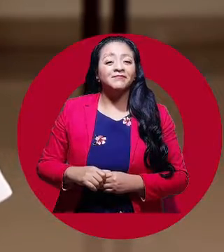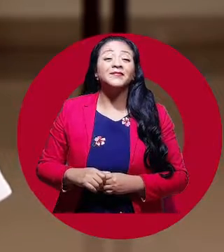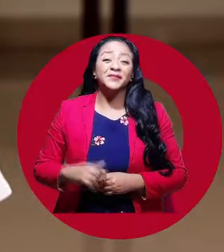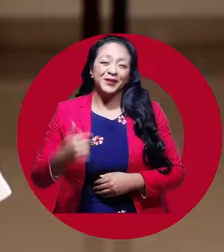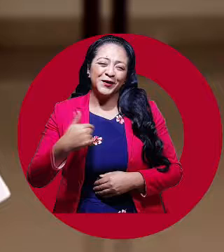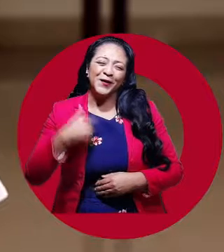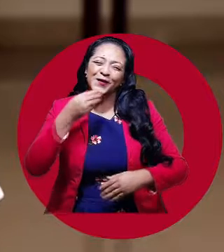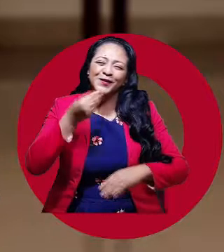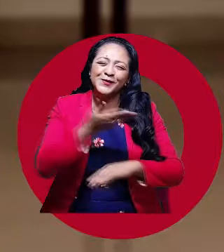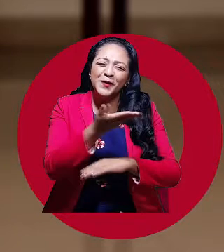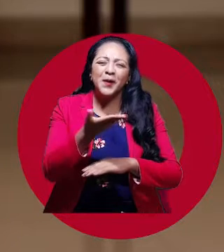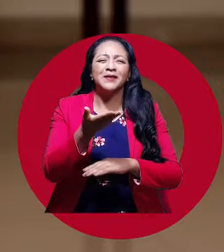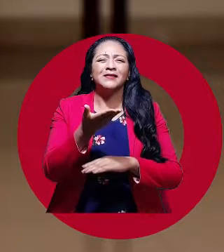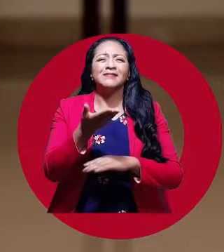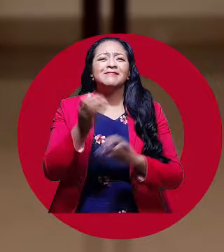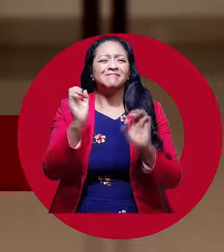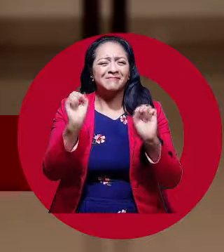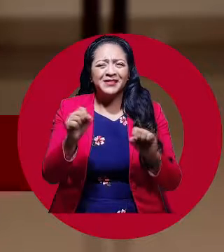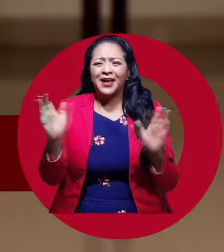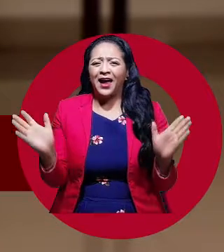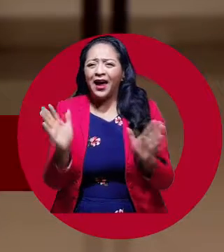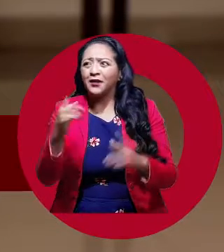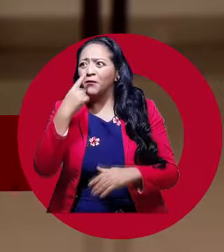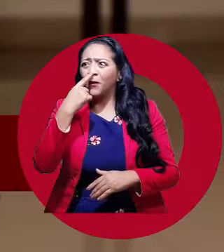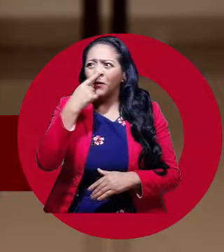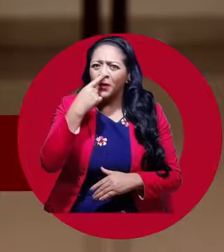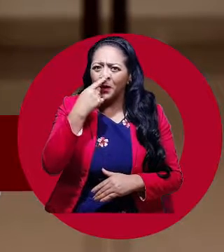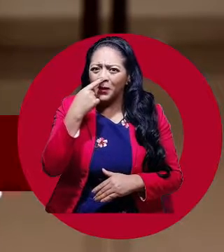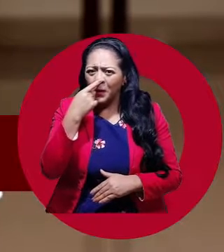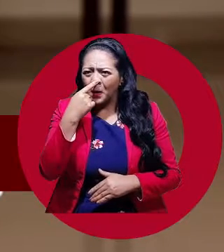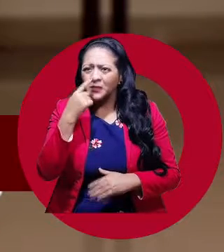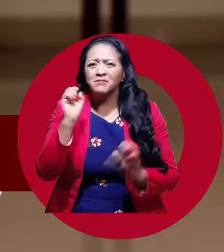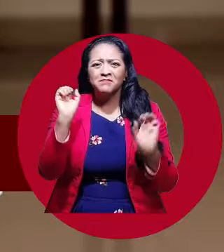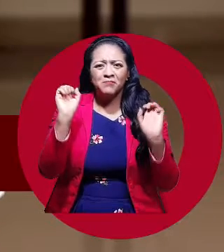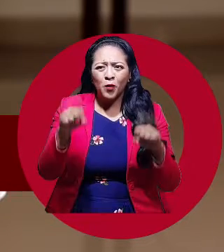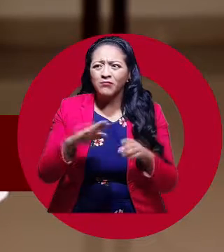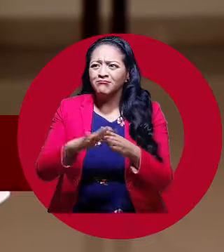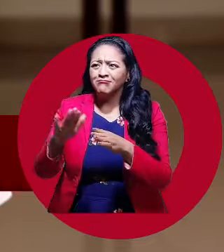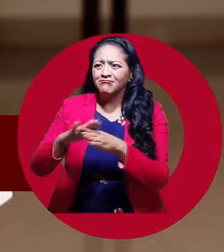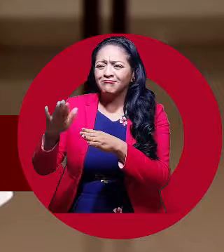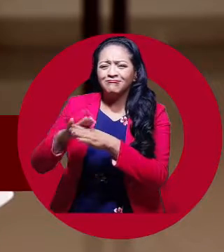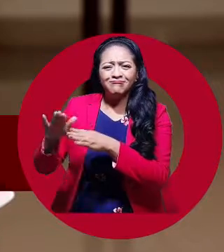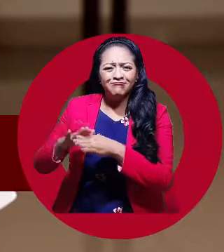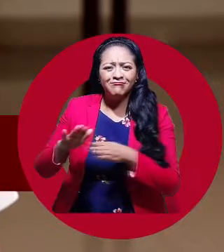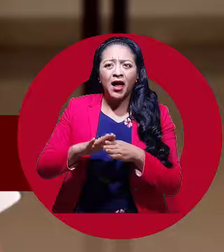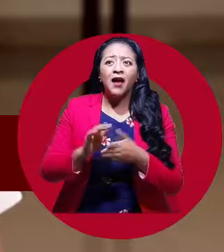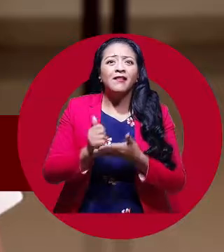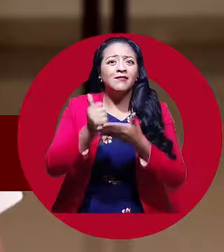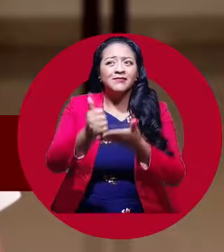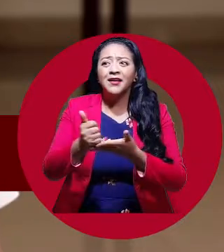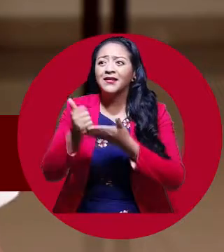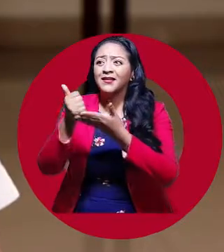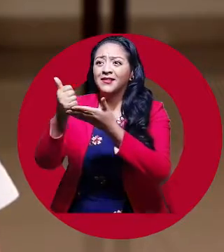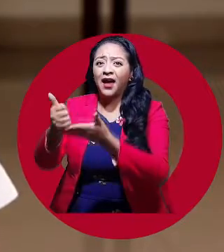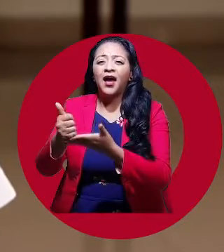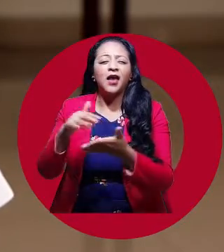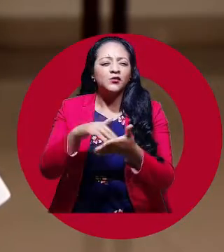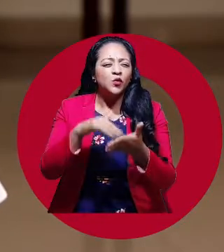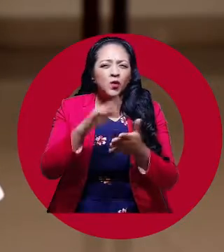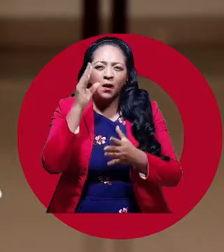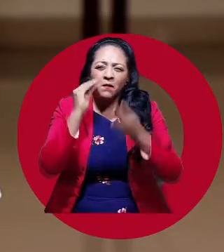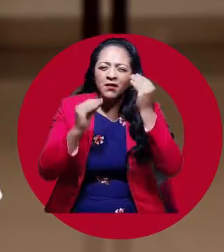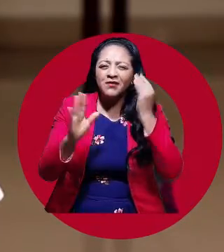Agualongo de Paredes. Yo sí le recomiendo porque está muy interesante y a lo menos esto les ayuda un poco más